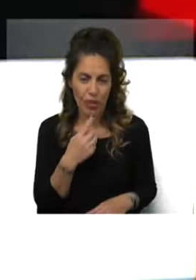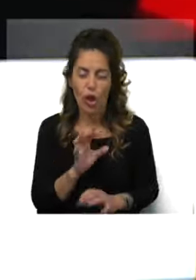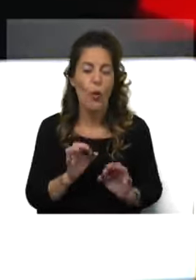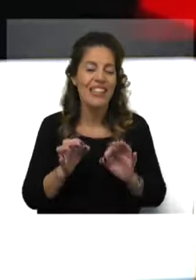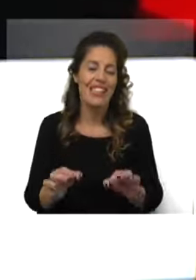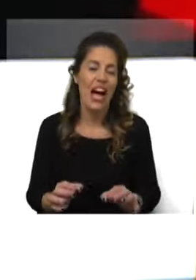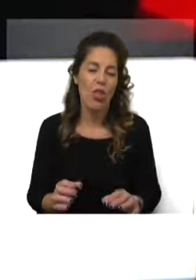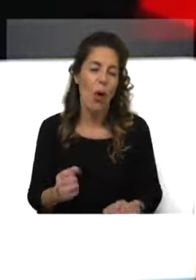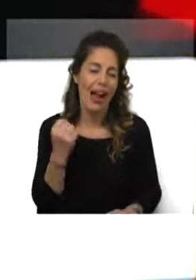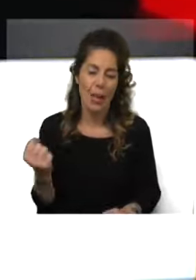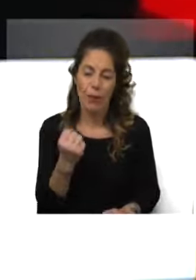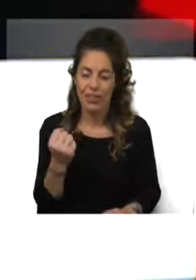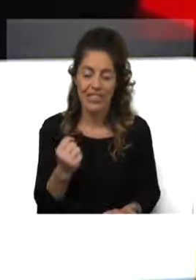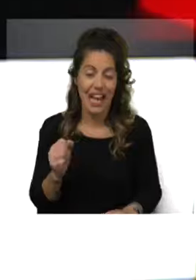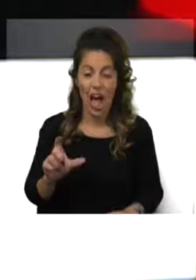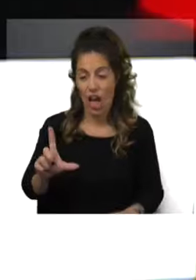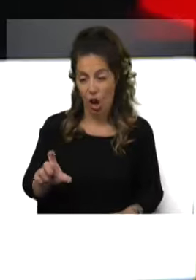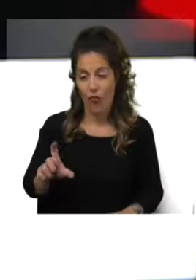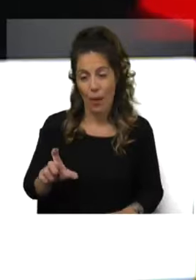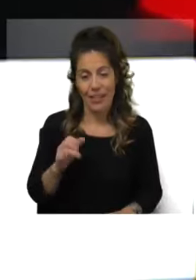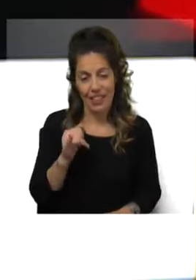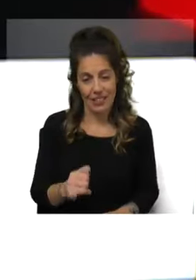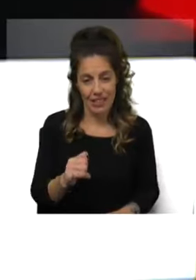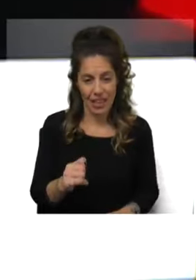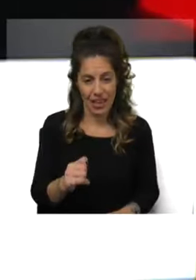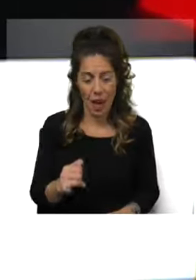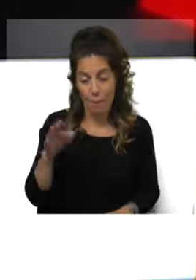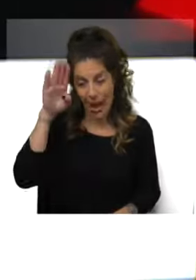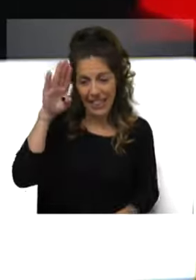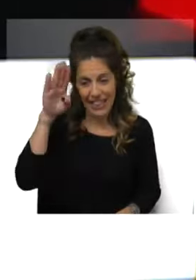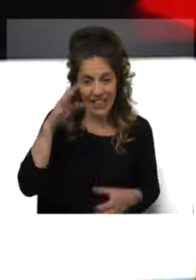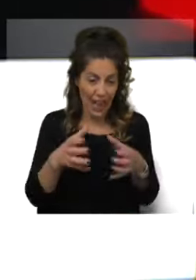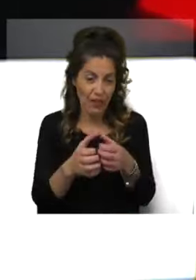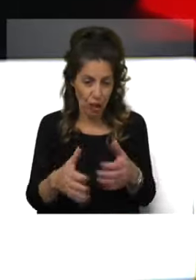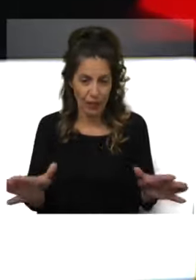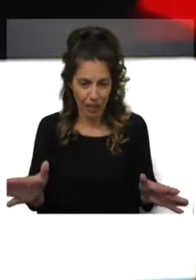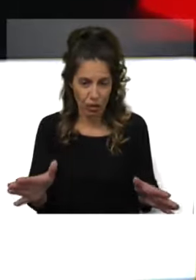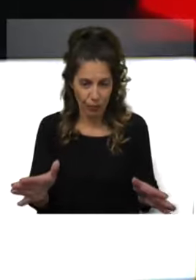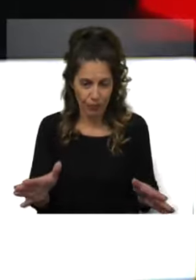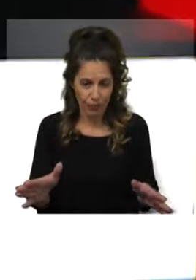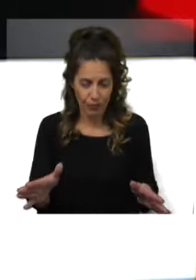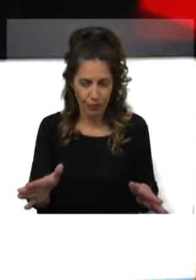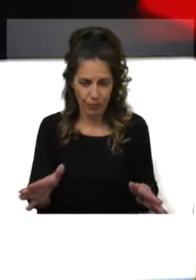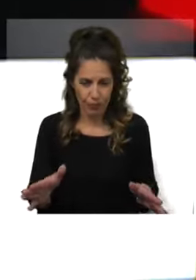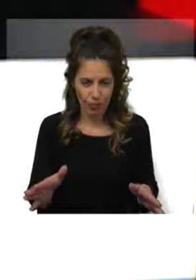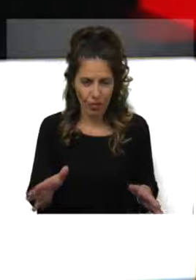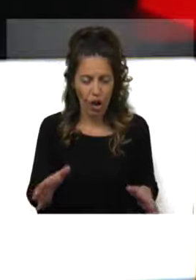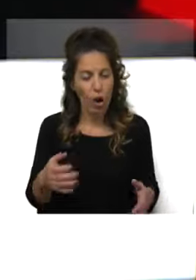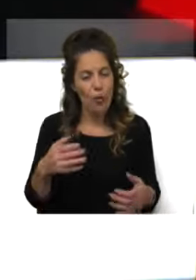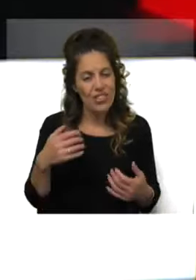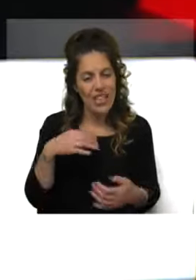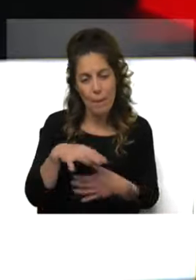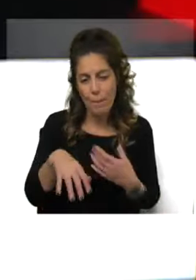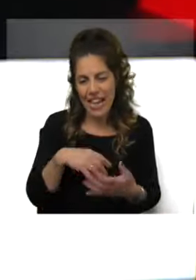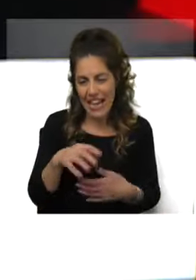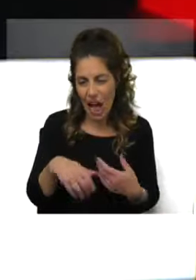al protagonismo Que obviamente merece manini Cabildo abierto Yo creo que se se se conjugaron una cantidad